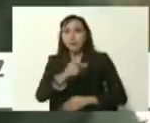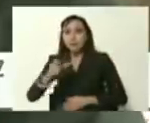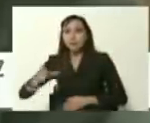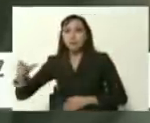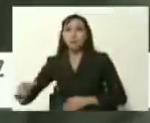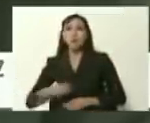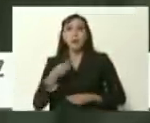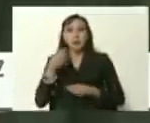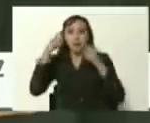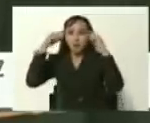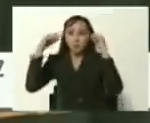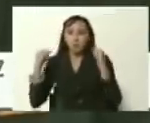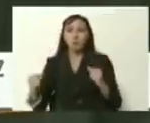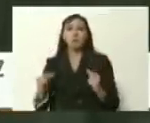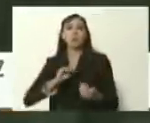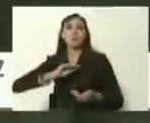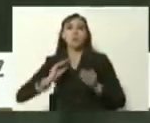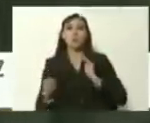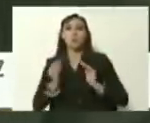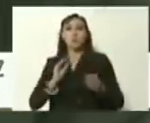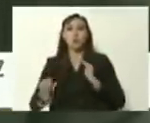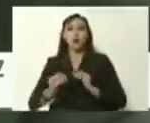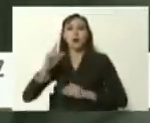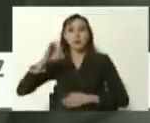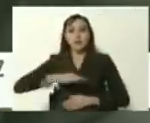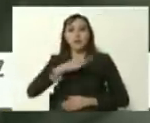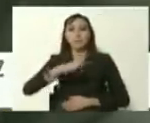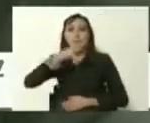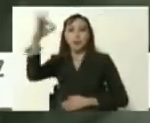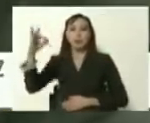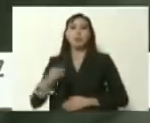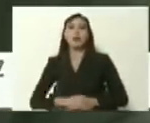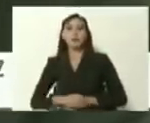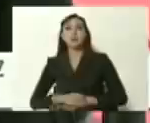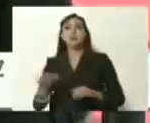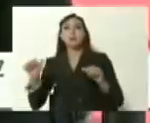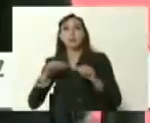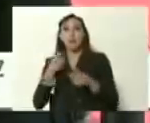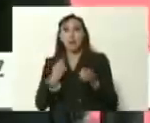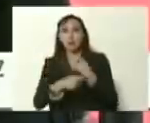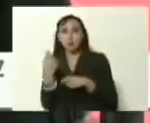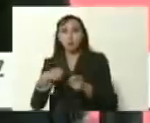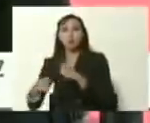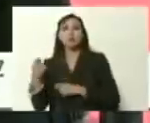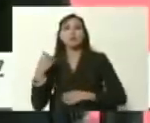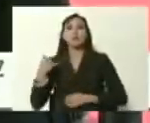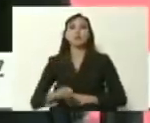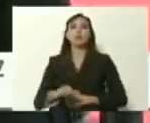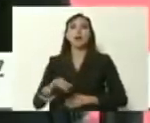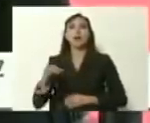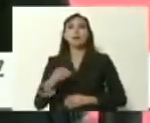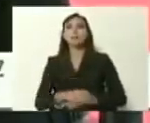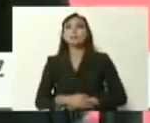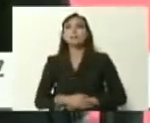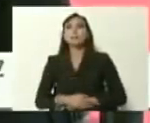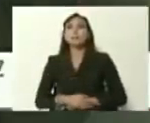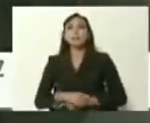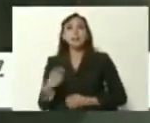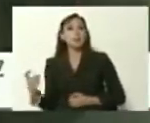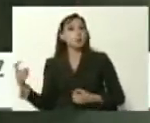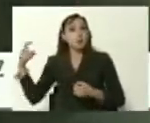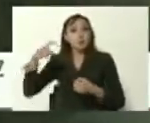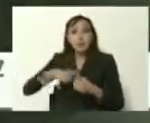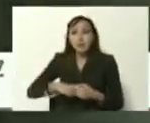reconocida trayectoria moral y espiritual de la sociedad civil, que no estén involucrados